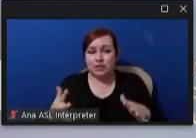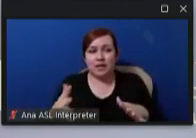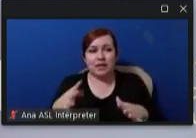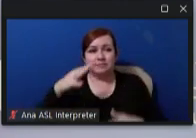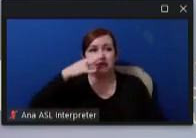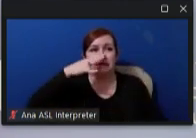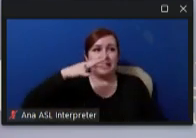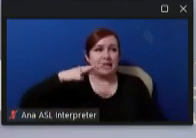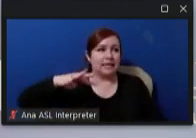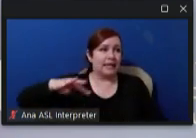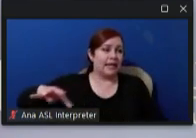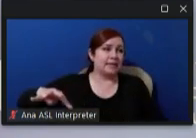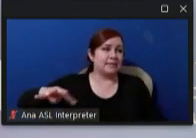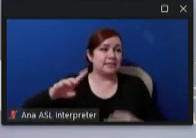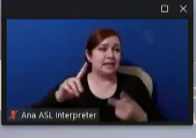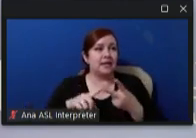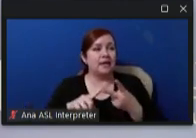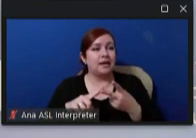negligencia,